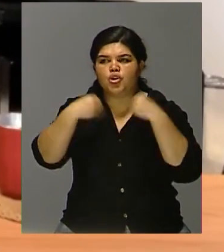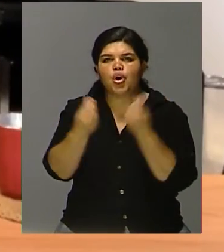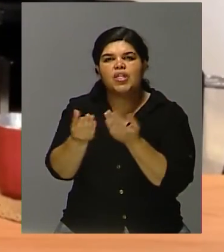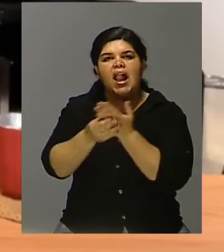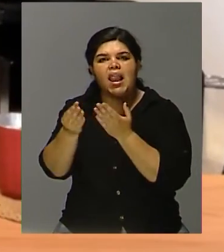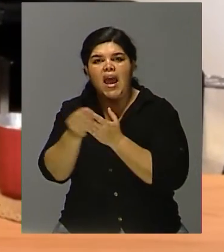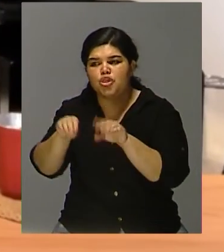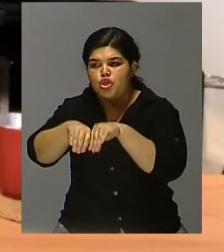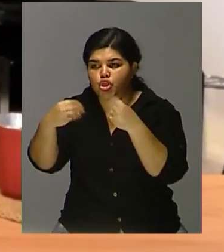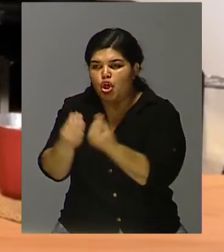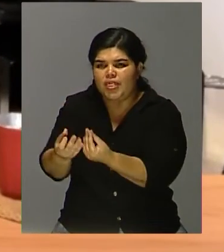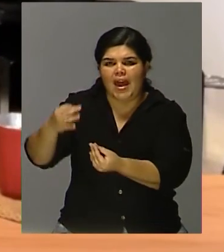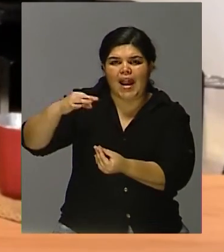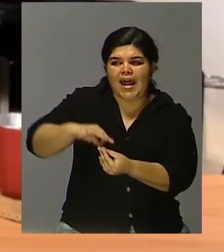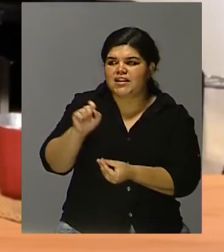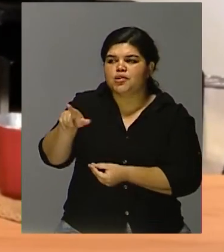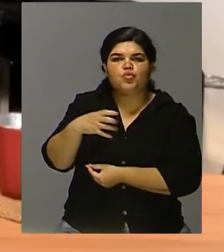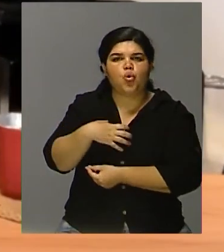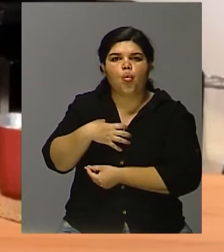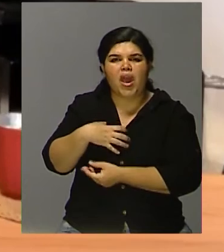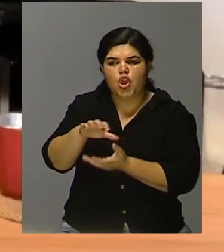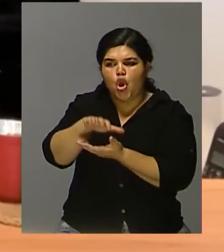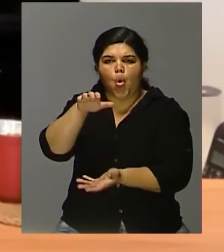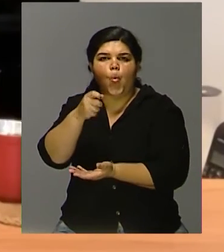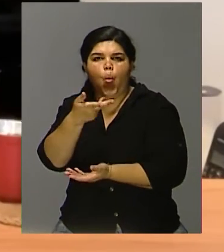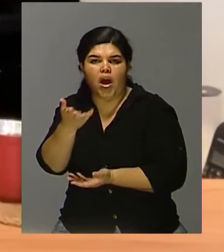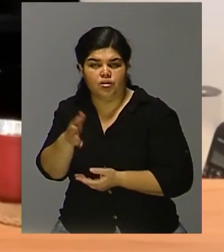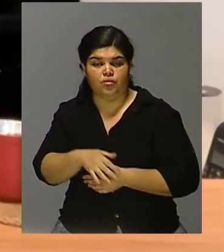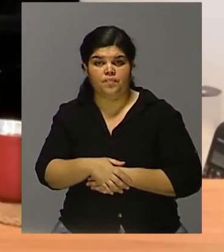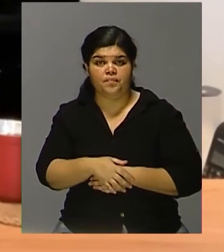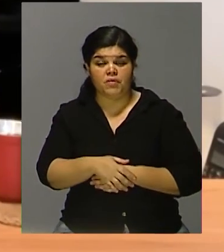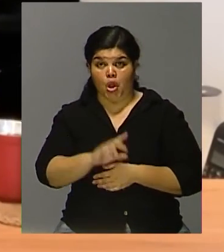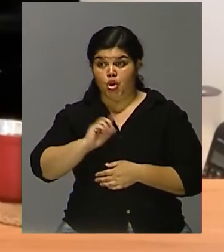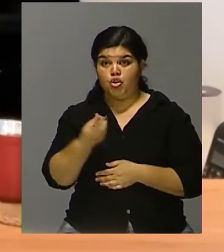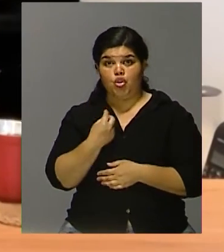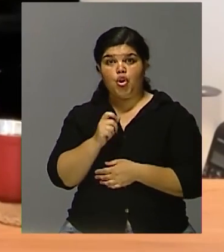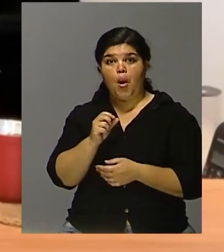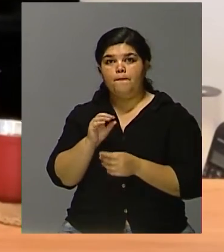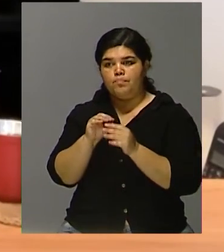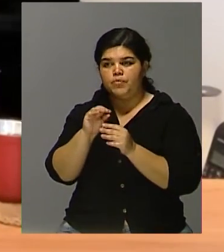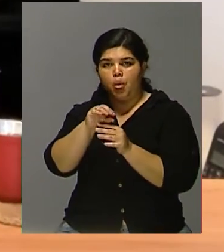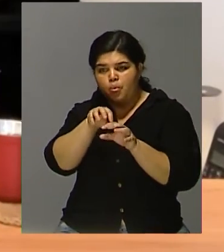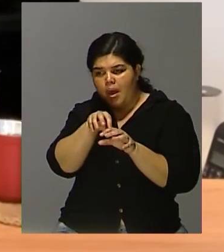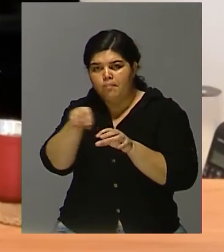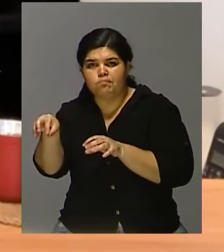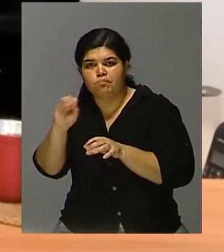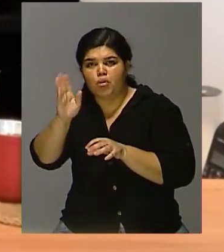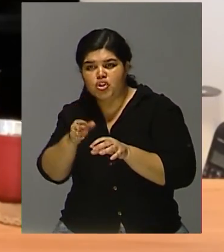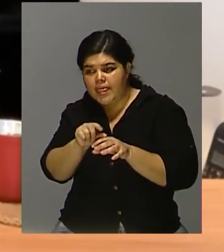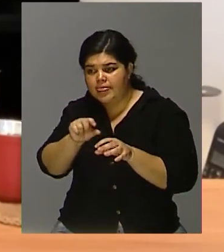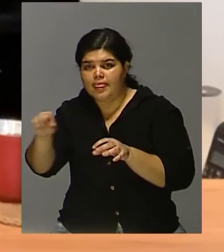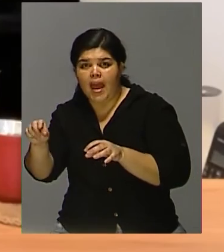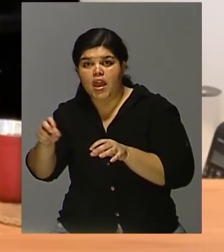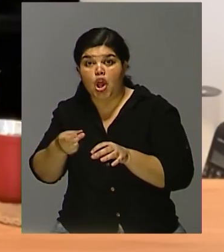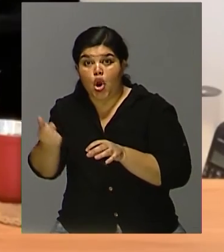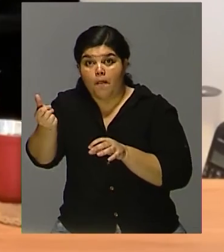queda esto para sus dueños. Nosotros cuando compramos una acción nos hacemos dueños de esa empresa. Entonces aprendamos a ver cuánto gana y en